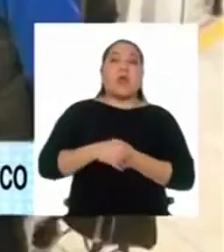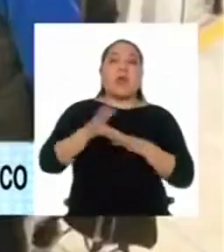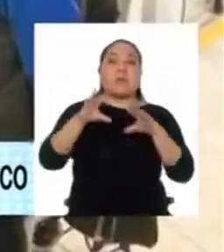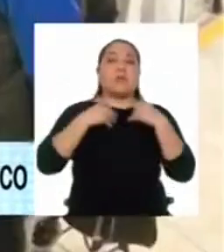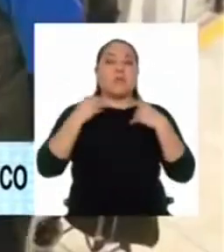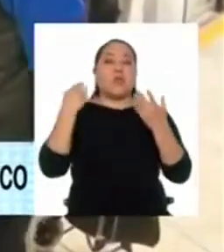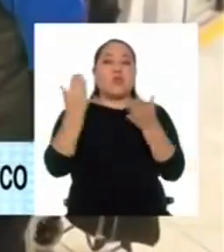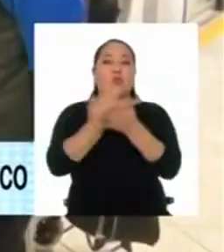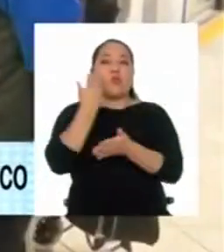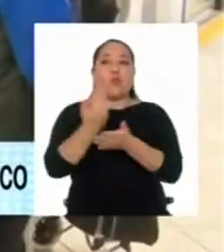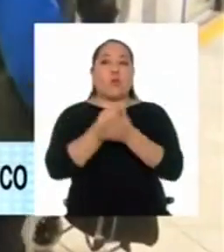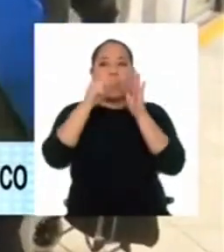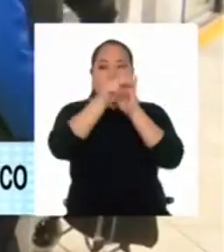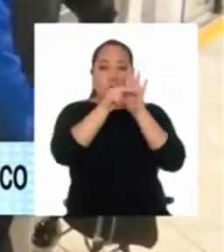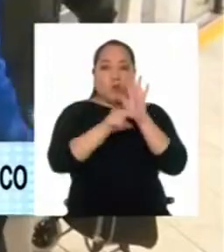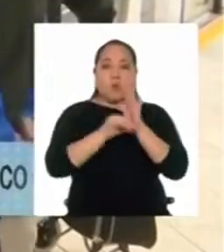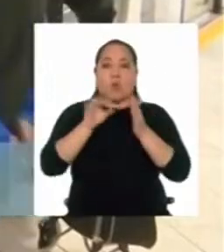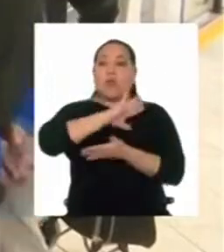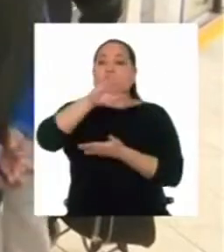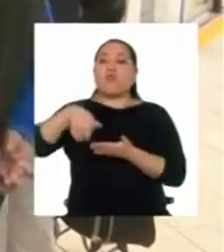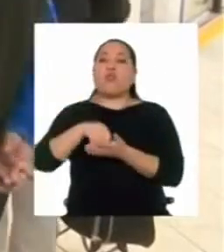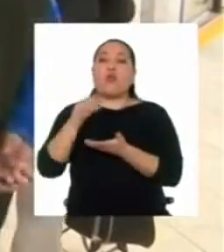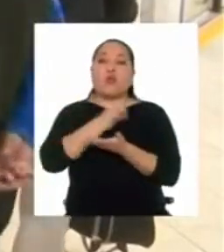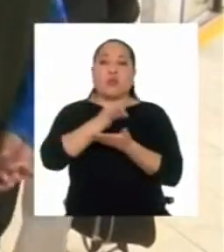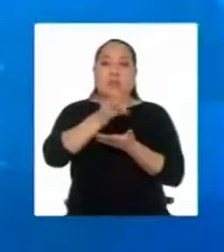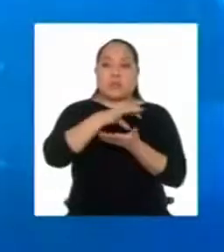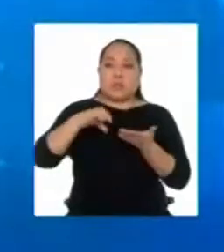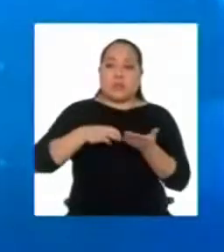nuevas disposiciones en todo el distrito.